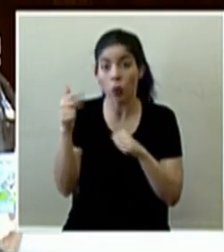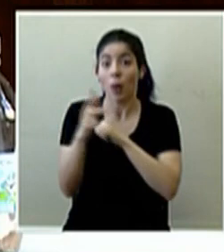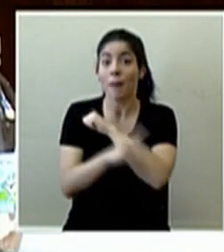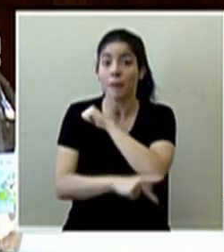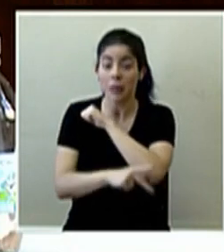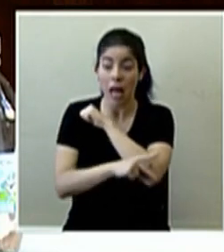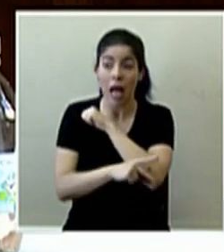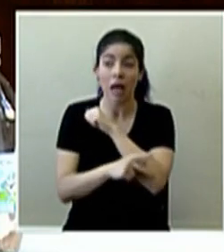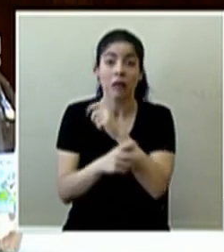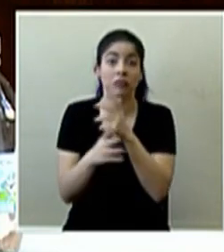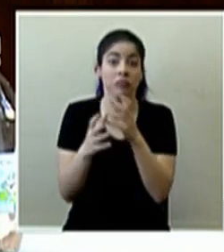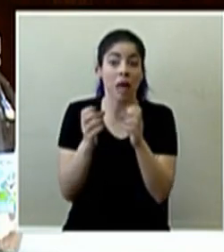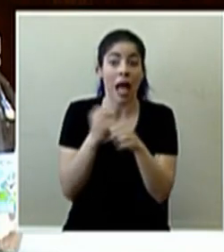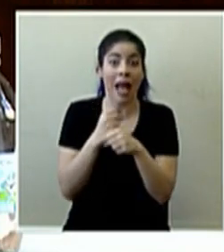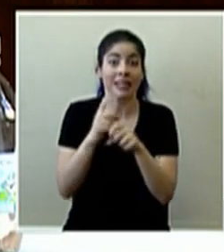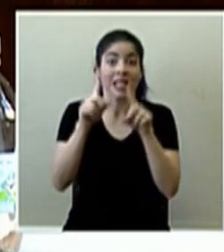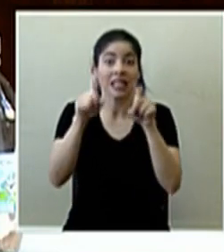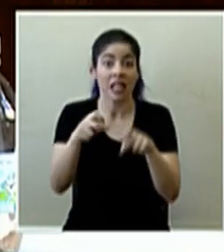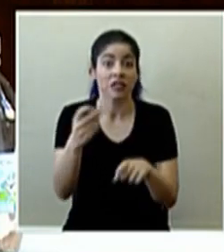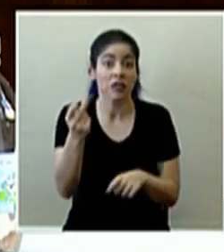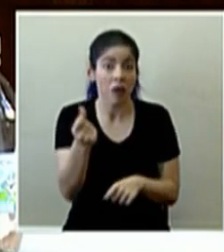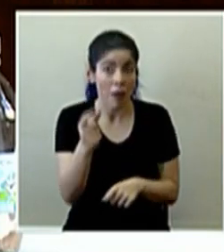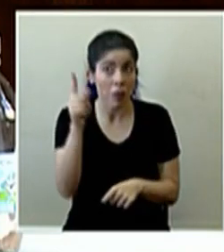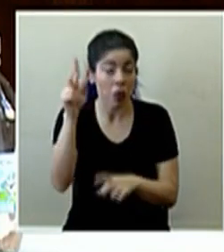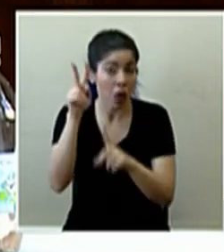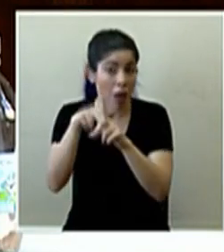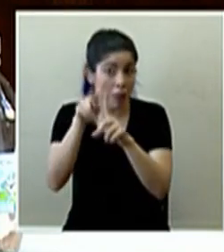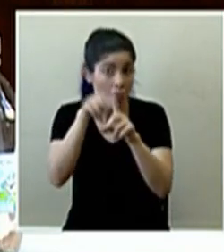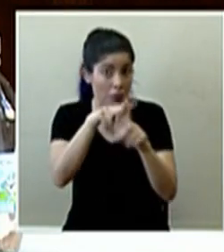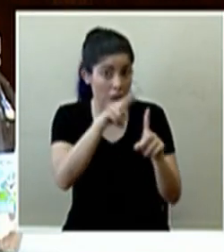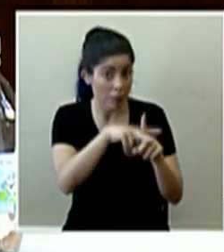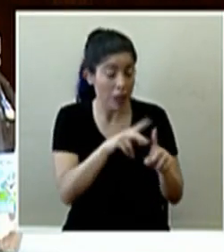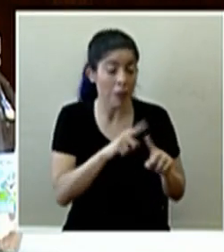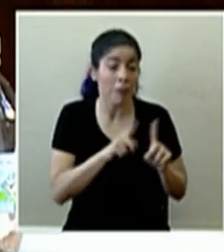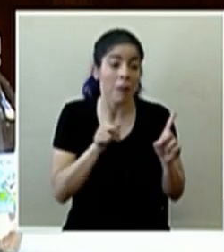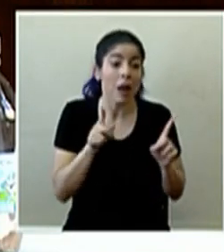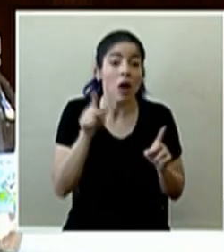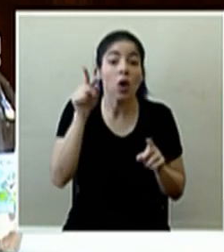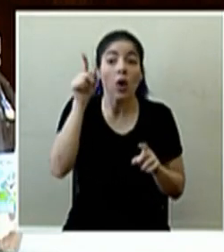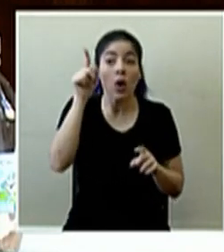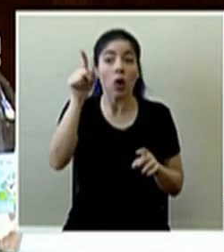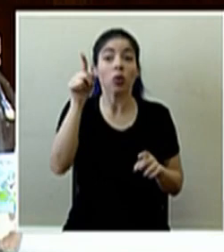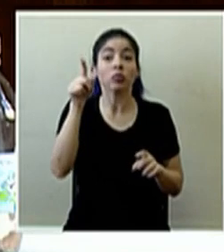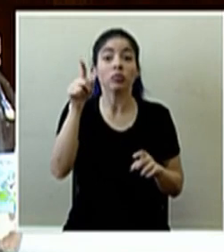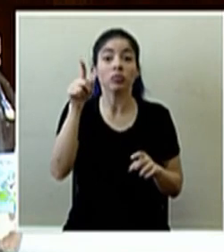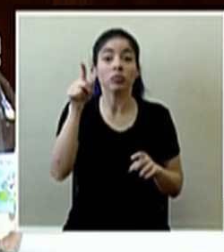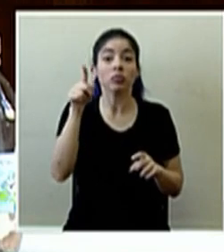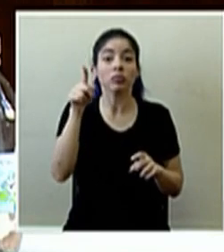están haciendo rapid test en este momento, tan pronto cumplan con las